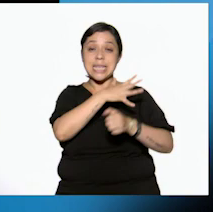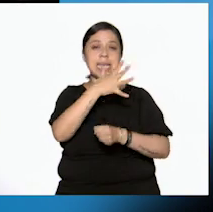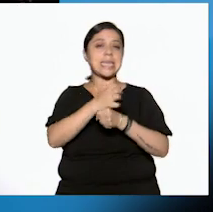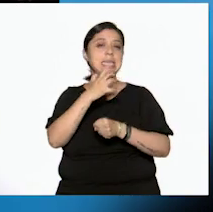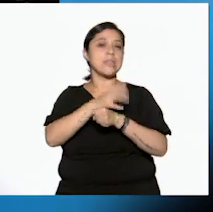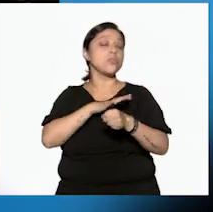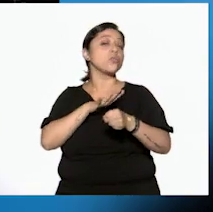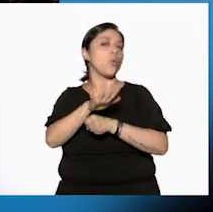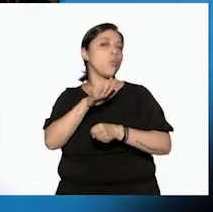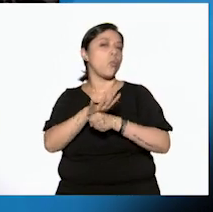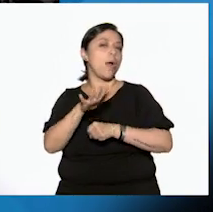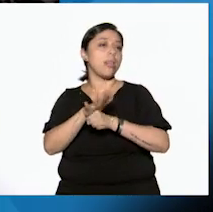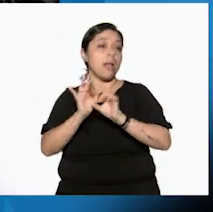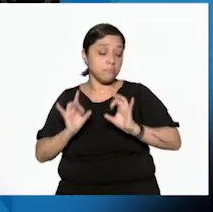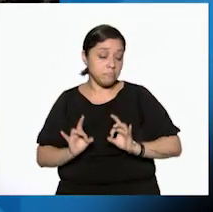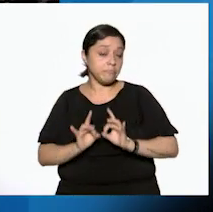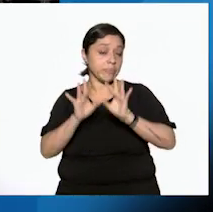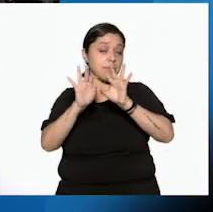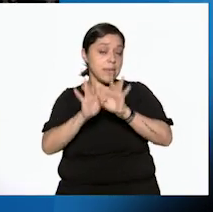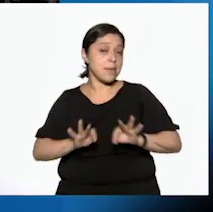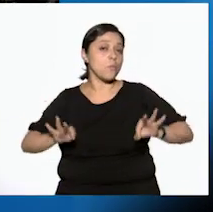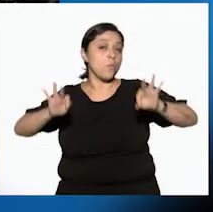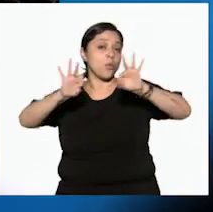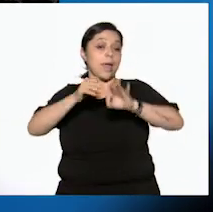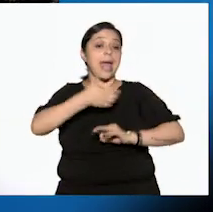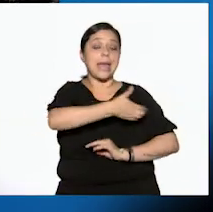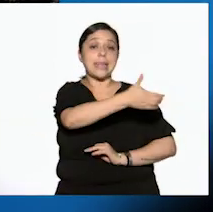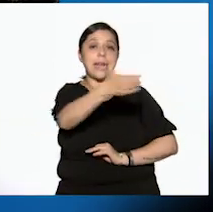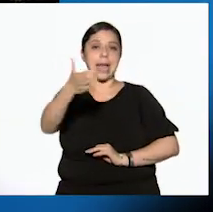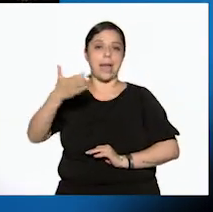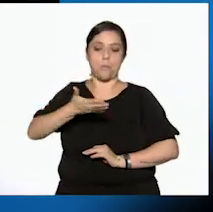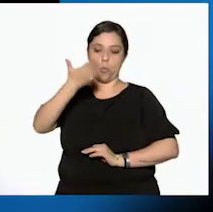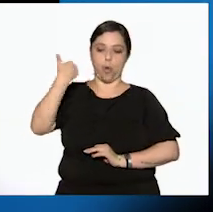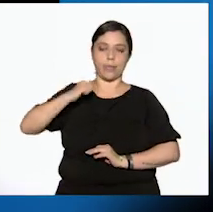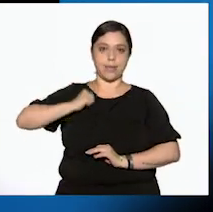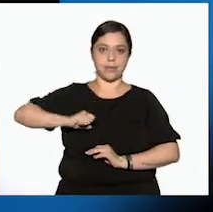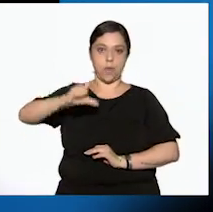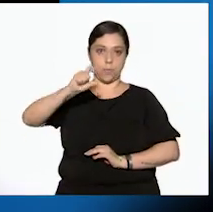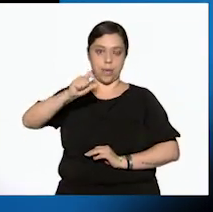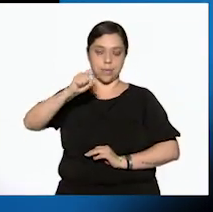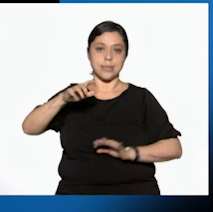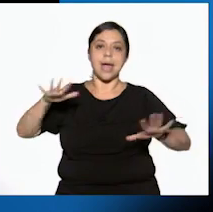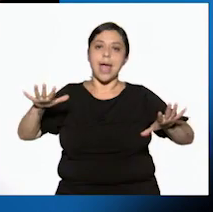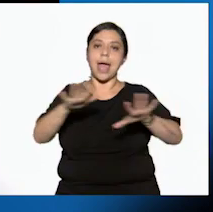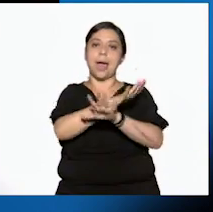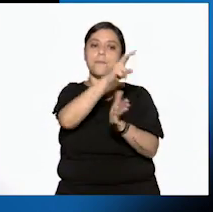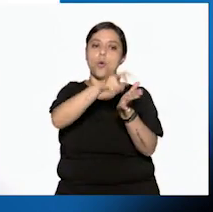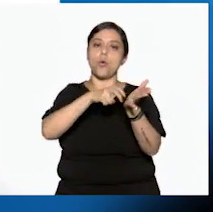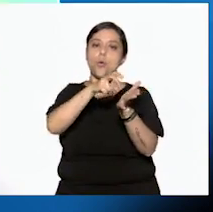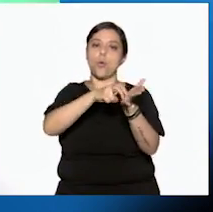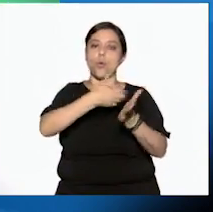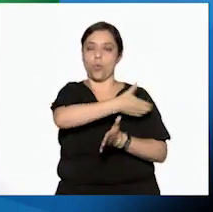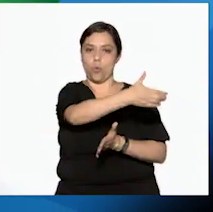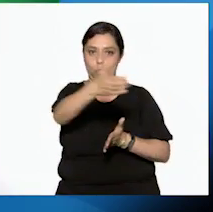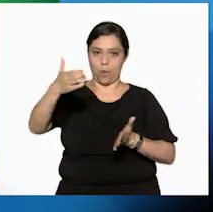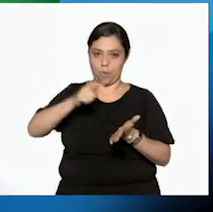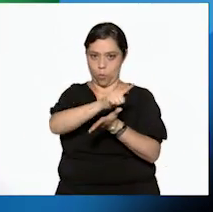debía ocuparla un evento relevante para el campo en los inicios del siglo XX, la reforma agraria.